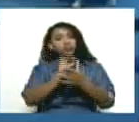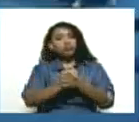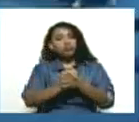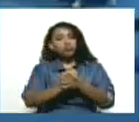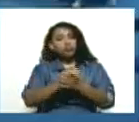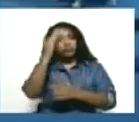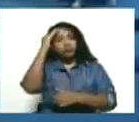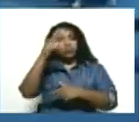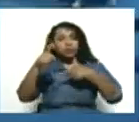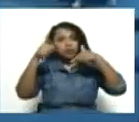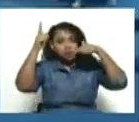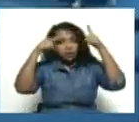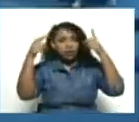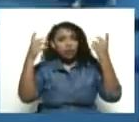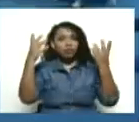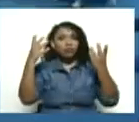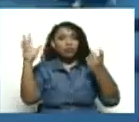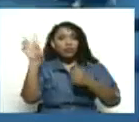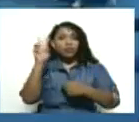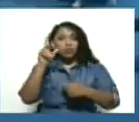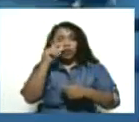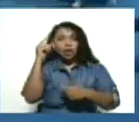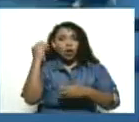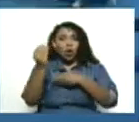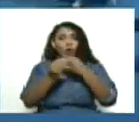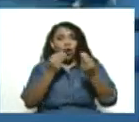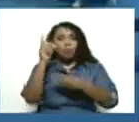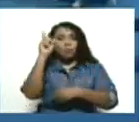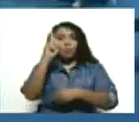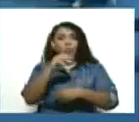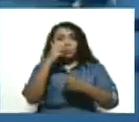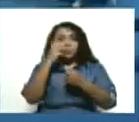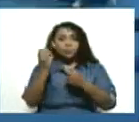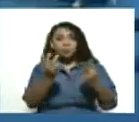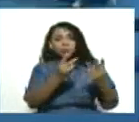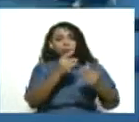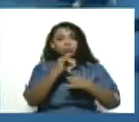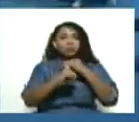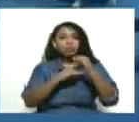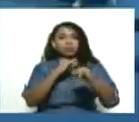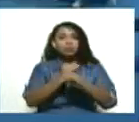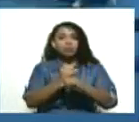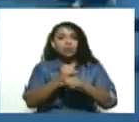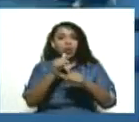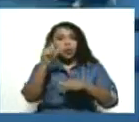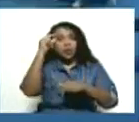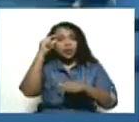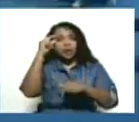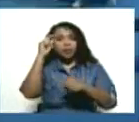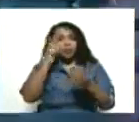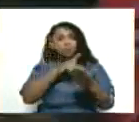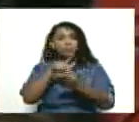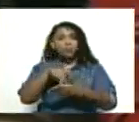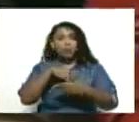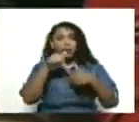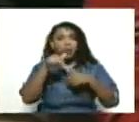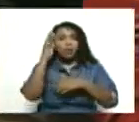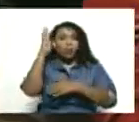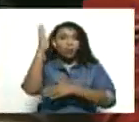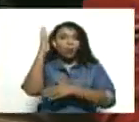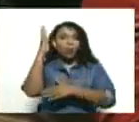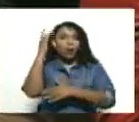comandante Chávez tanto venezolanos como también invitados internacionales que el día de hoy participan en esta